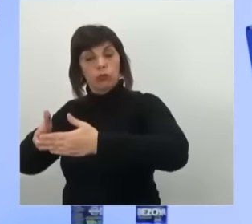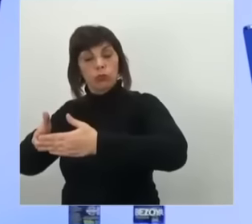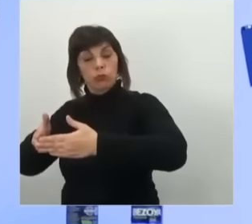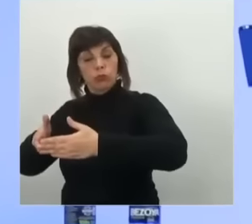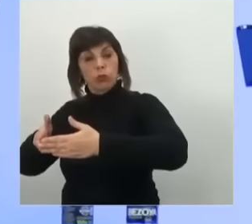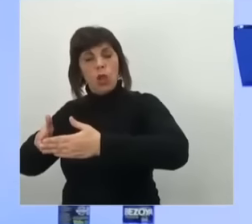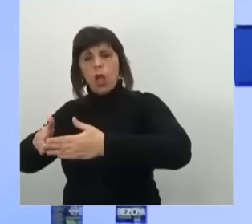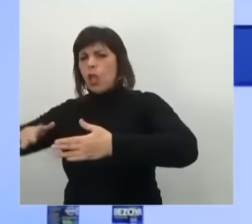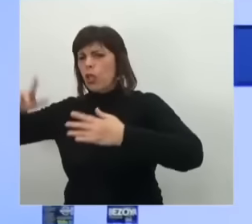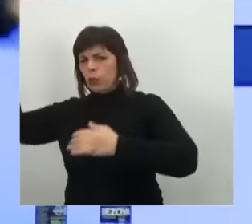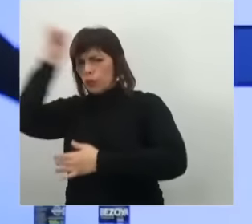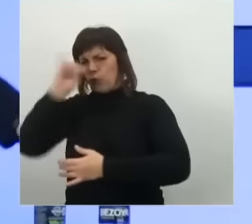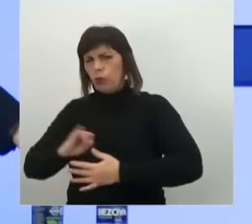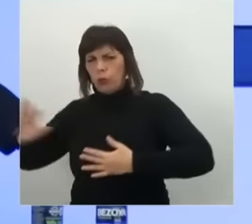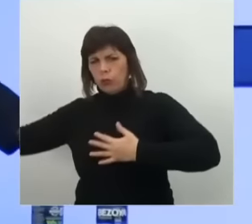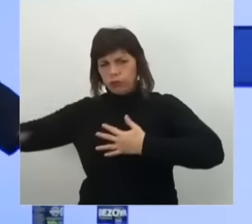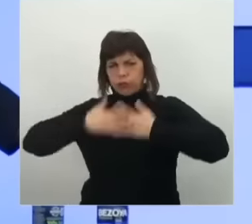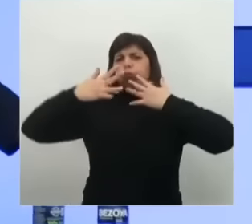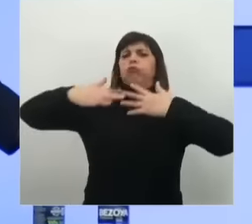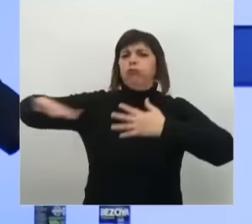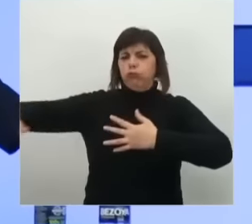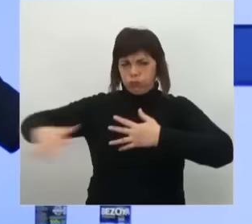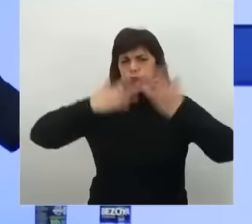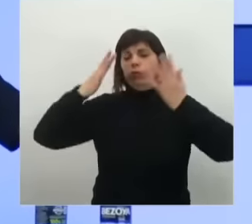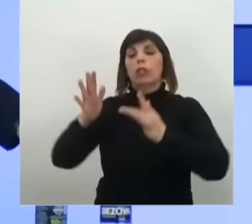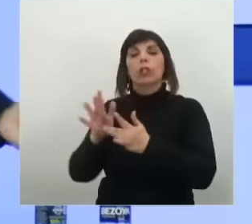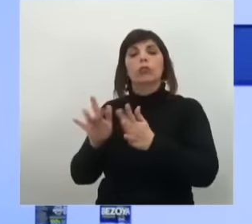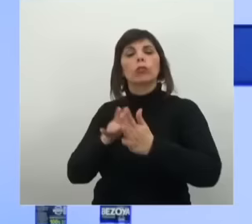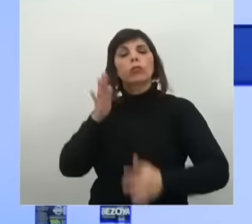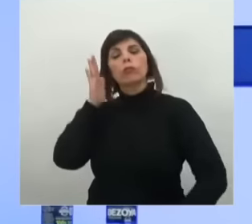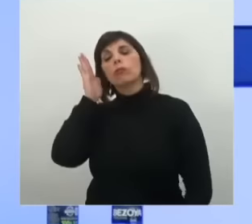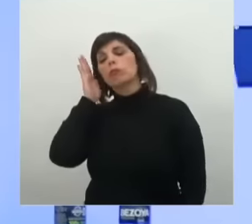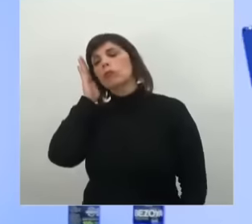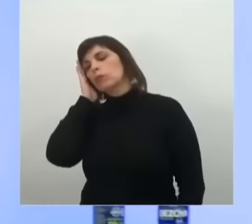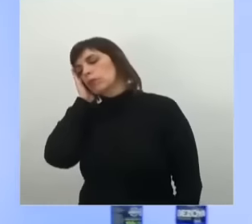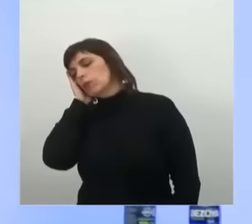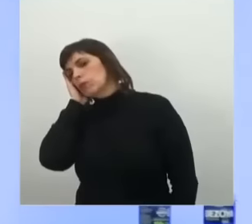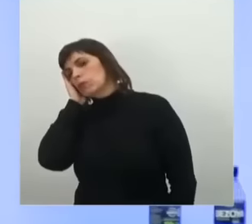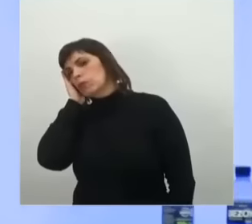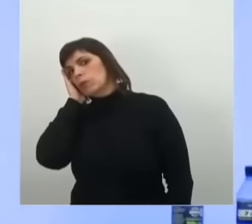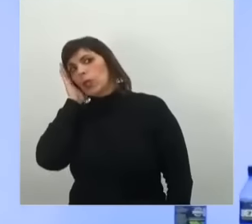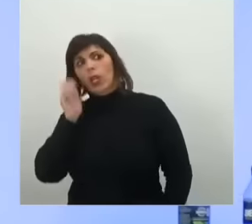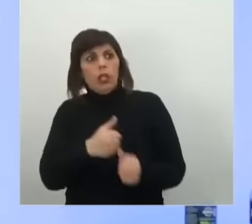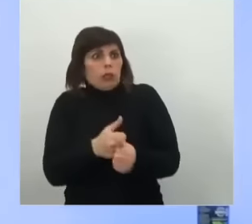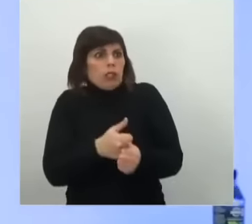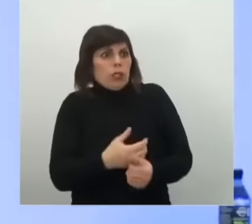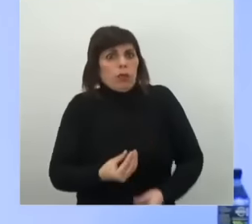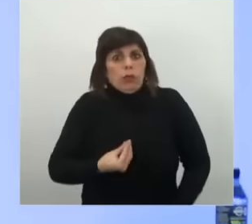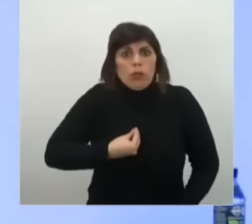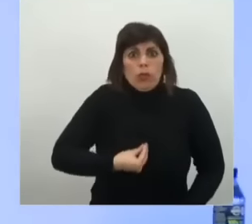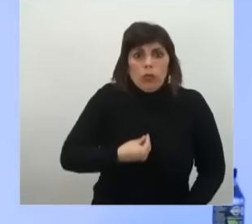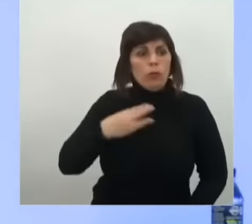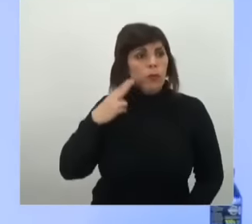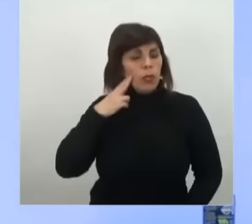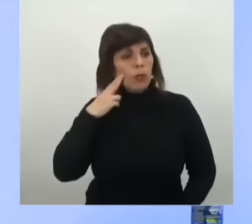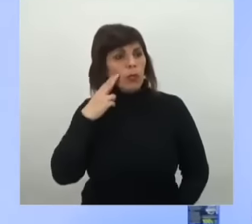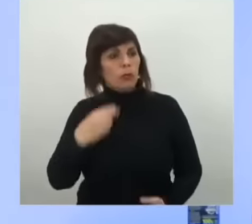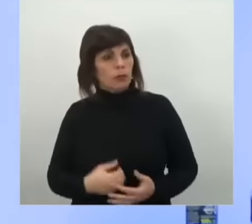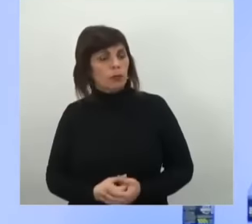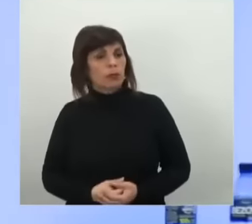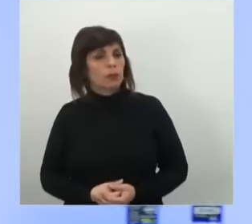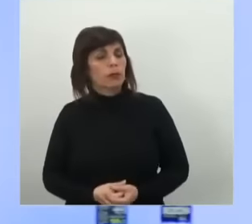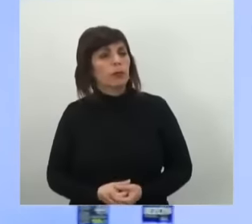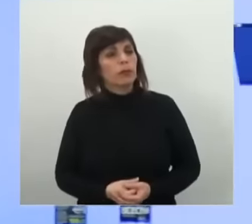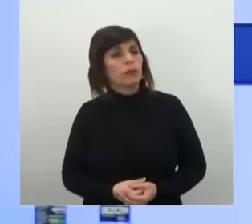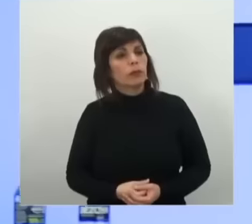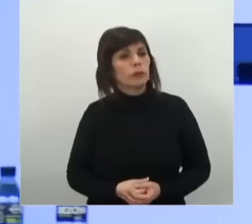todo este plan se echó a dormir mientras nosotros estamos de una situación complicada se dan